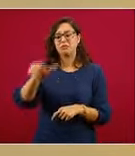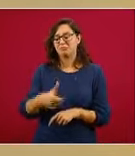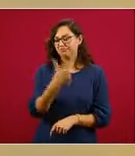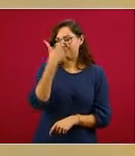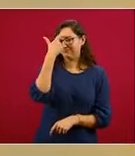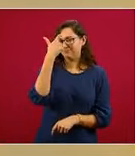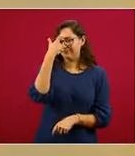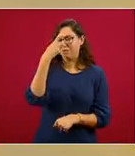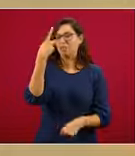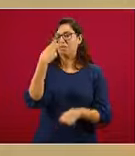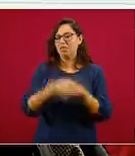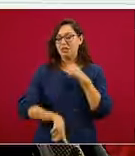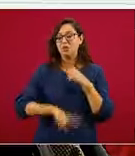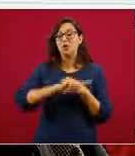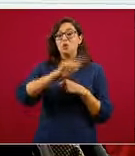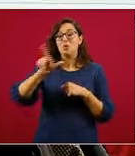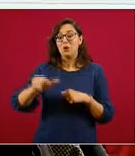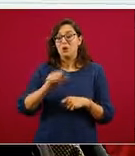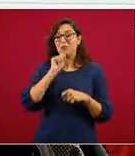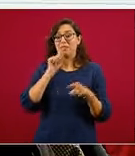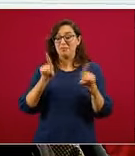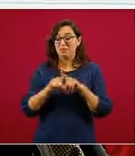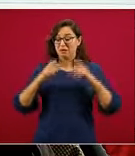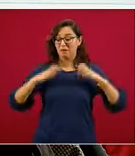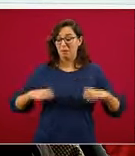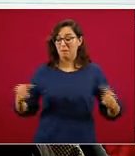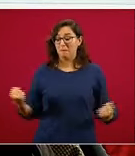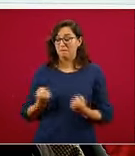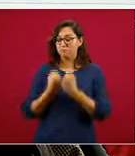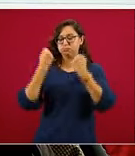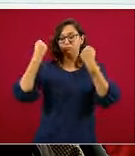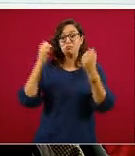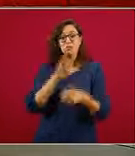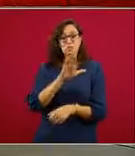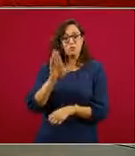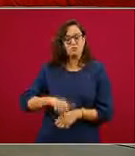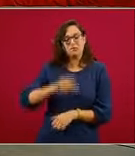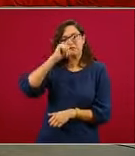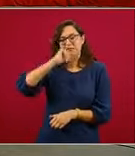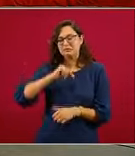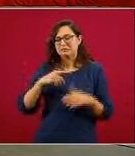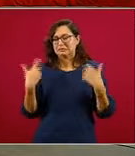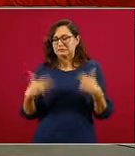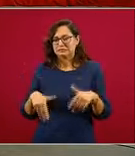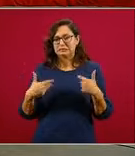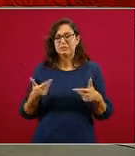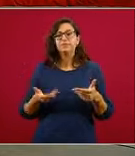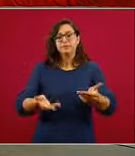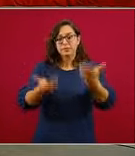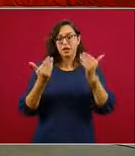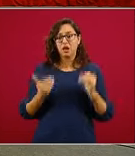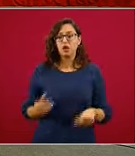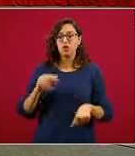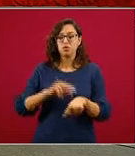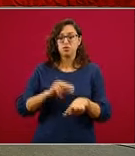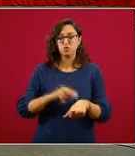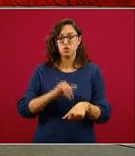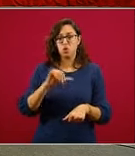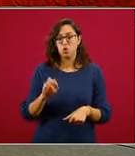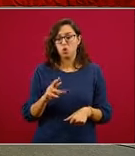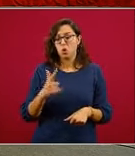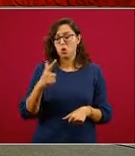manera muy importante. A continuación, el doctor Jorge González les va a hablar sobre otro par de sustancias y al final, si